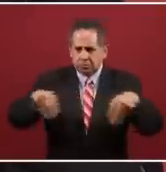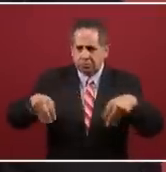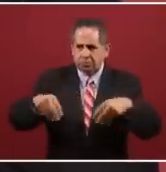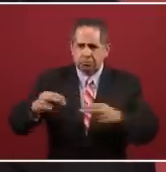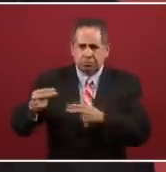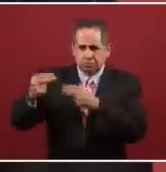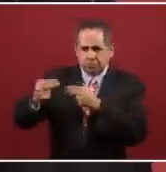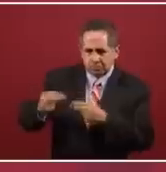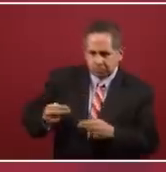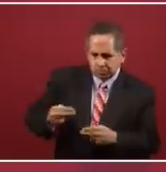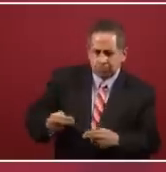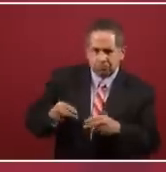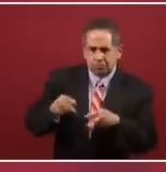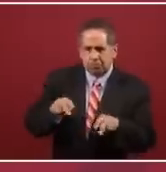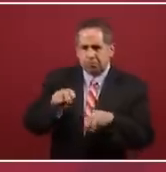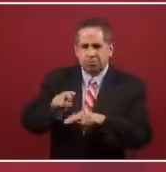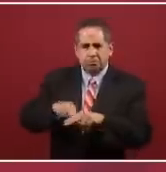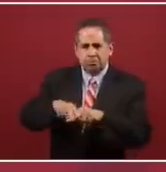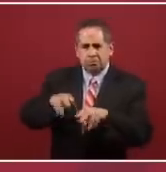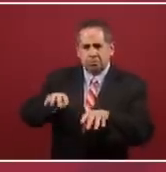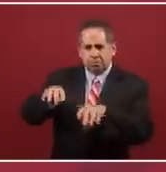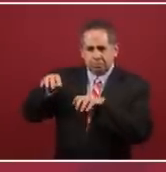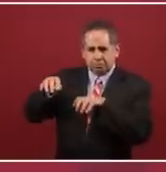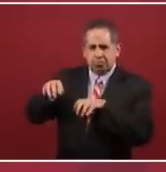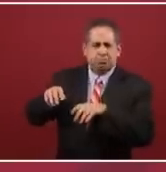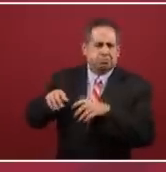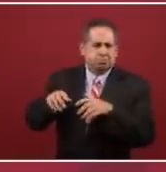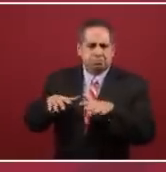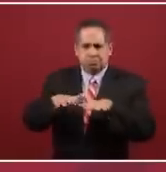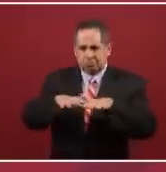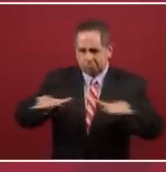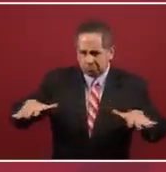de, ¿cómo se llama?, el templete,